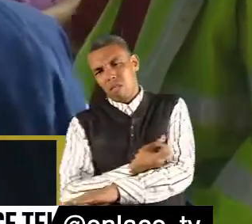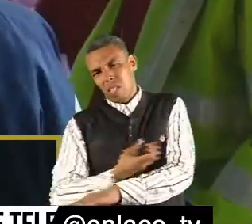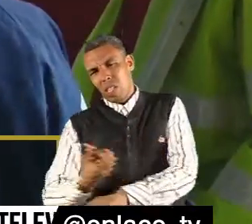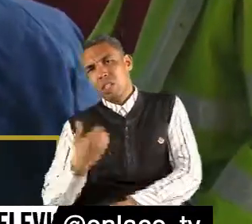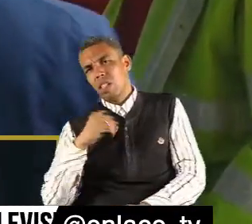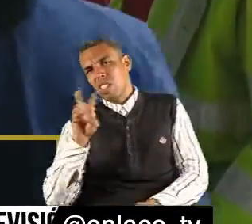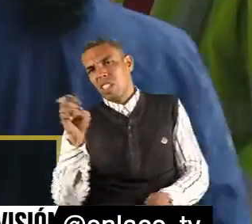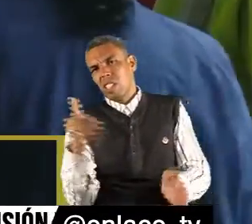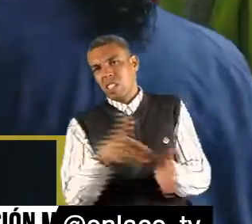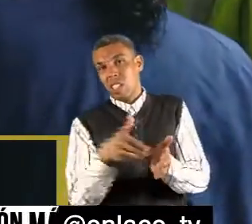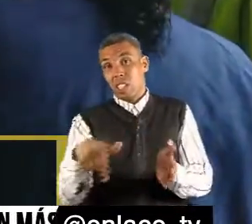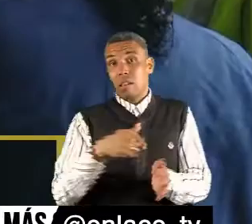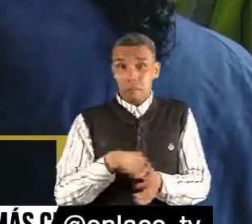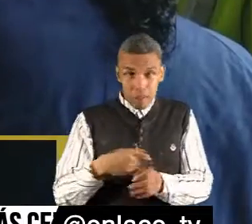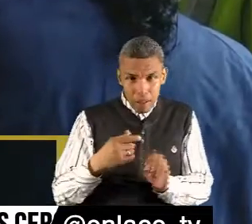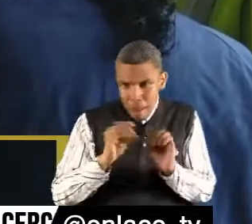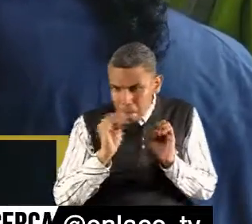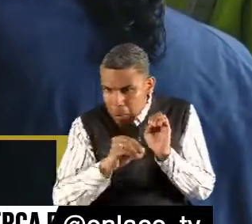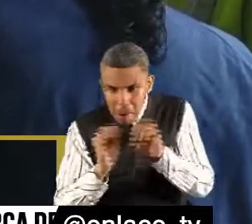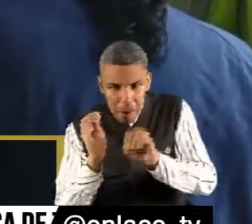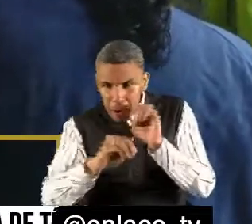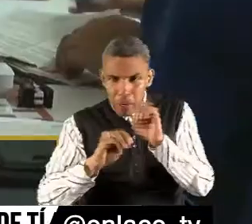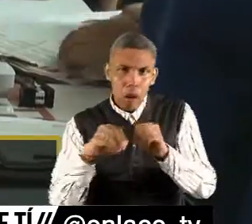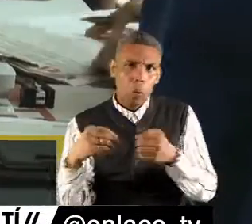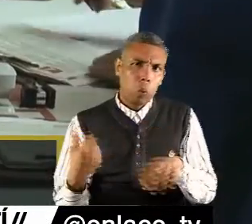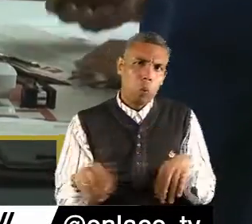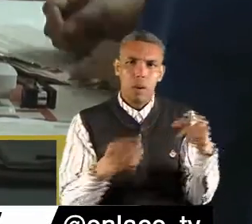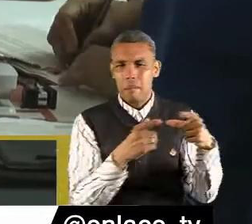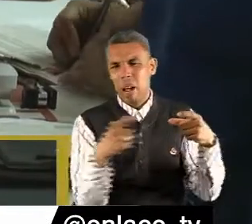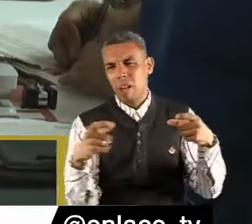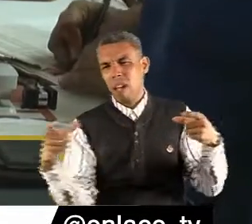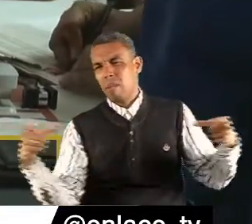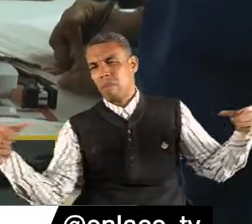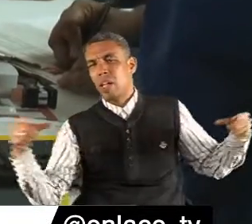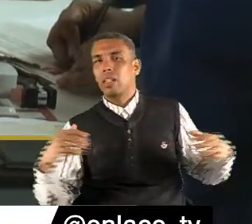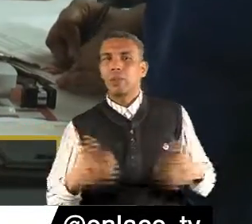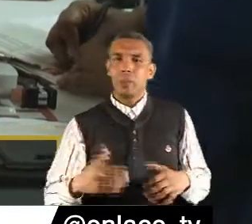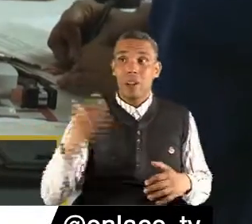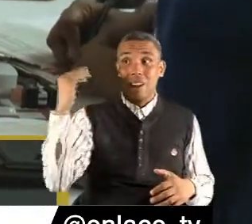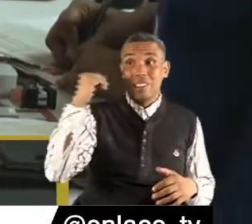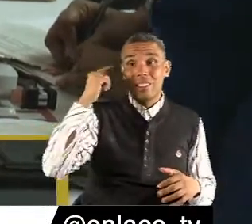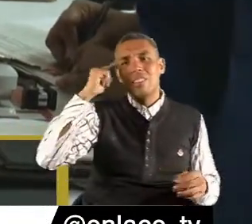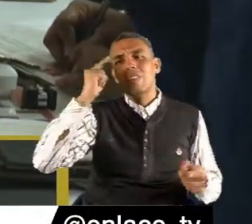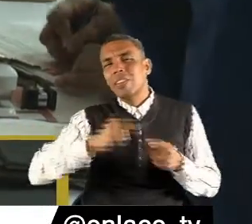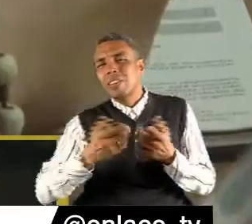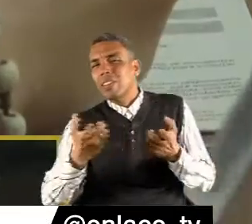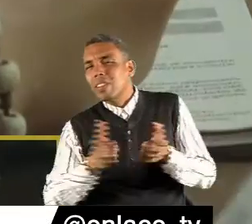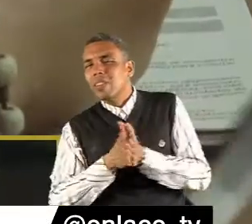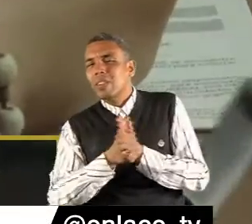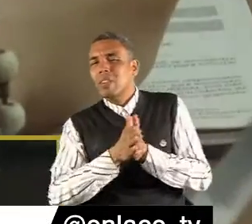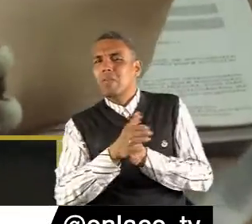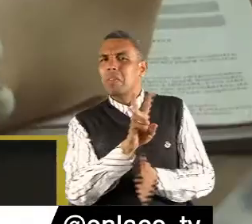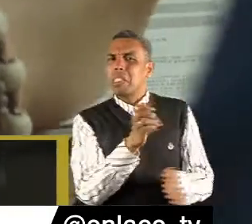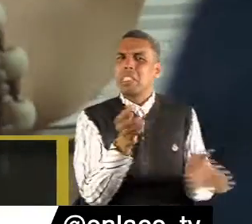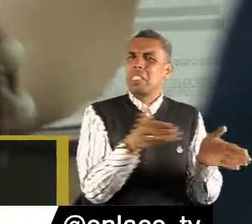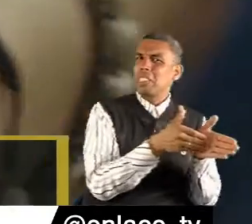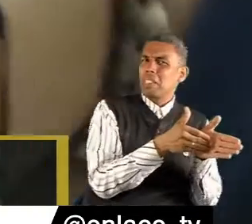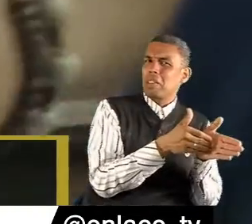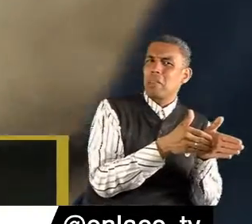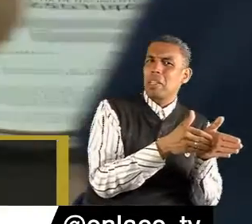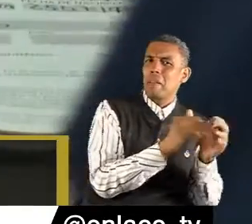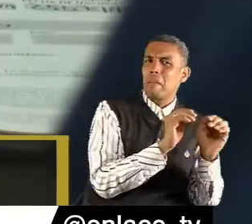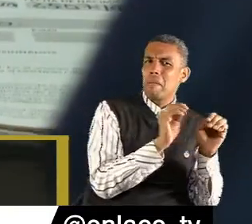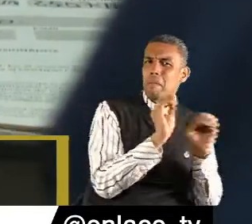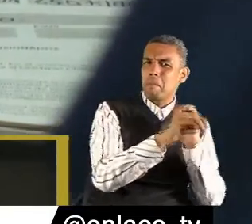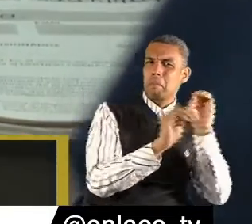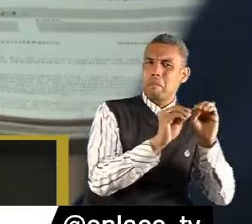municipal de Barranca Bermeja. Podemos decir que se cumplió el objetivo. 7.000 virtuales y casi 2.000 presenciales. Vamos a estar